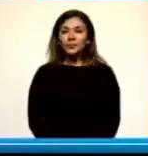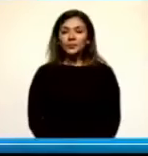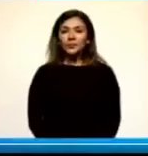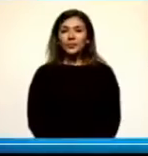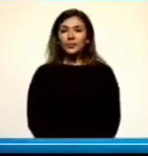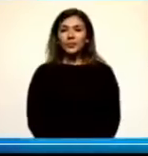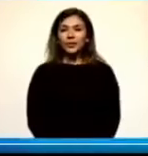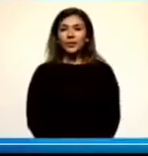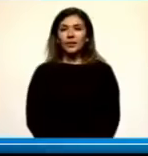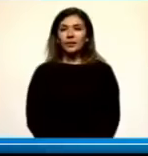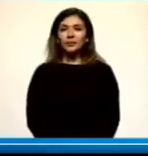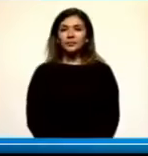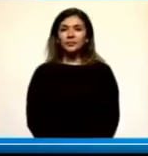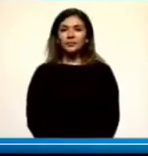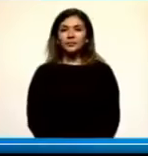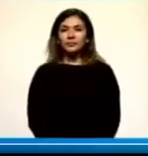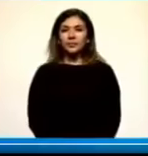60,